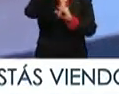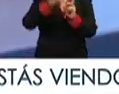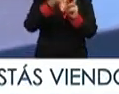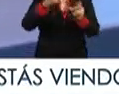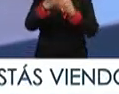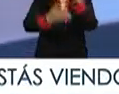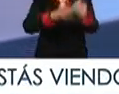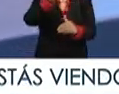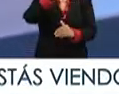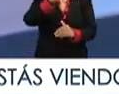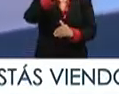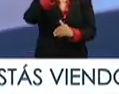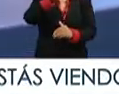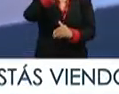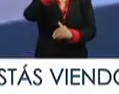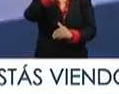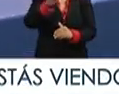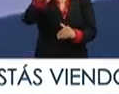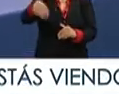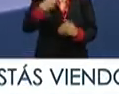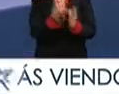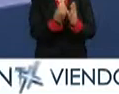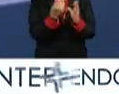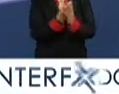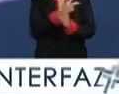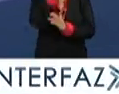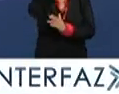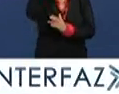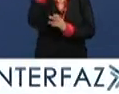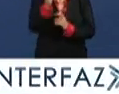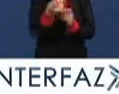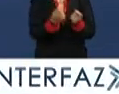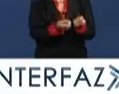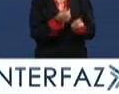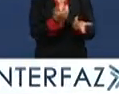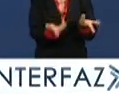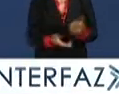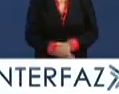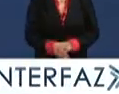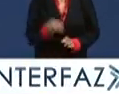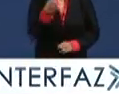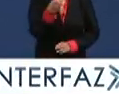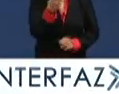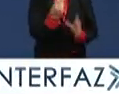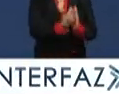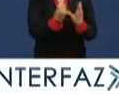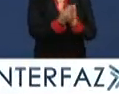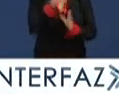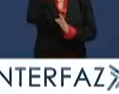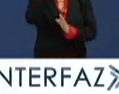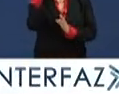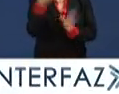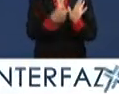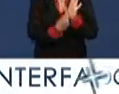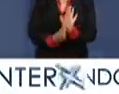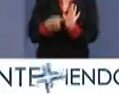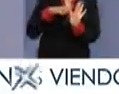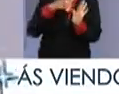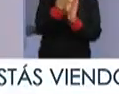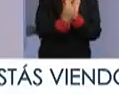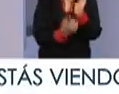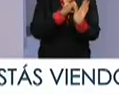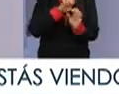Desarrollo de la Robótica, que está ofreciendo cursos de verano. Cuéntanos un poco al respecto. Así es, estos cursos de verano que está ofreciendo